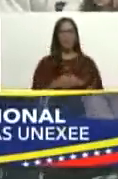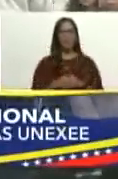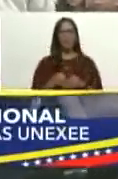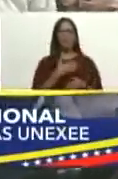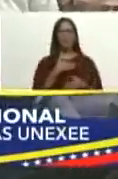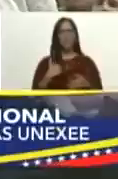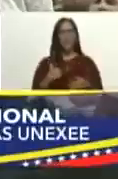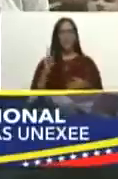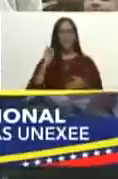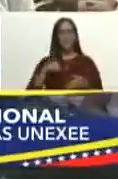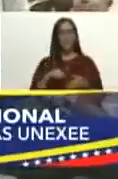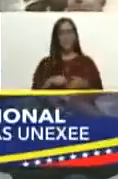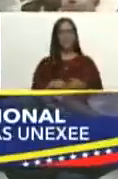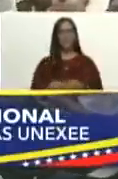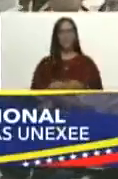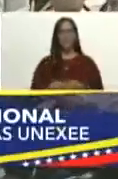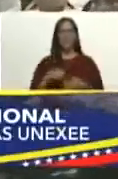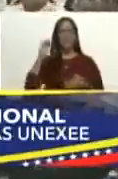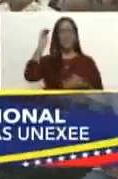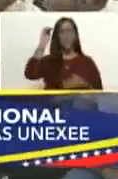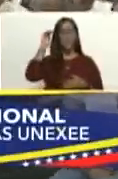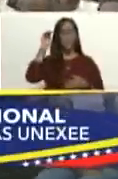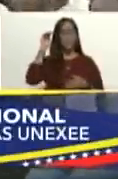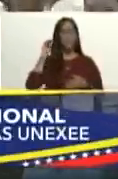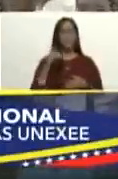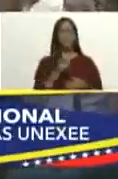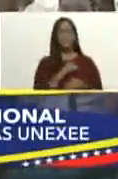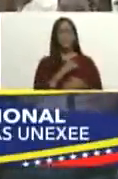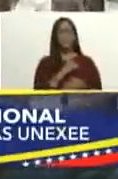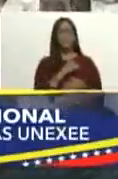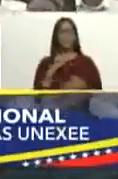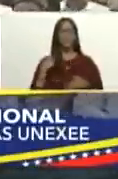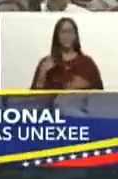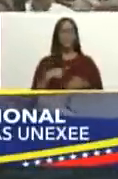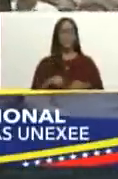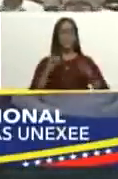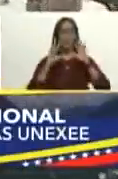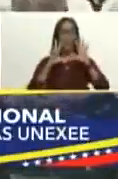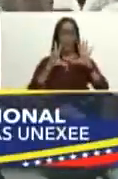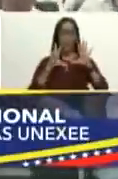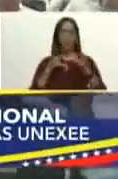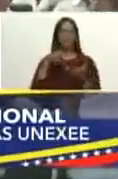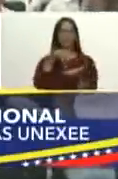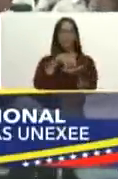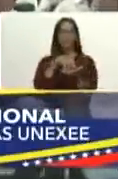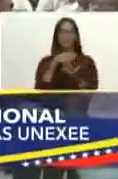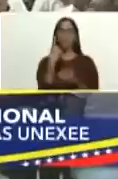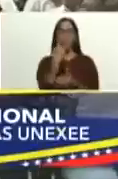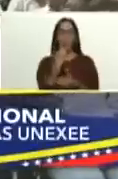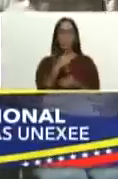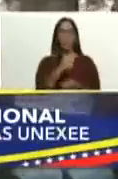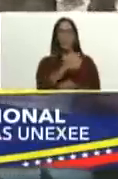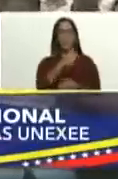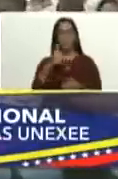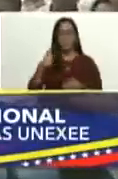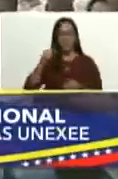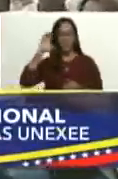también que en el futuro esta universidad tendrá 8 núcleos, uno en cada región del